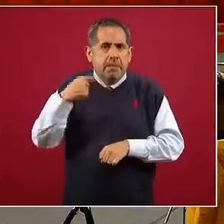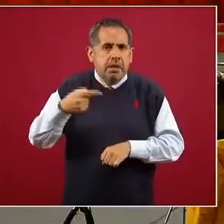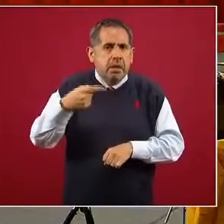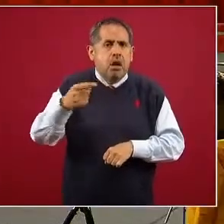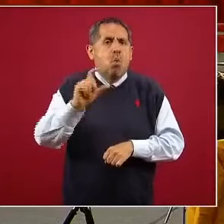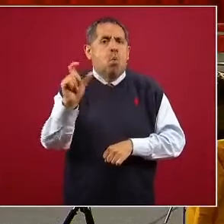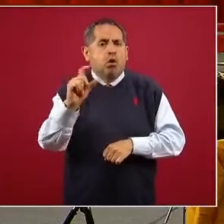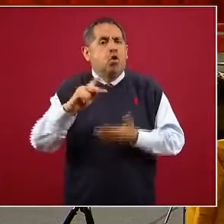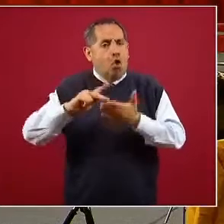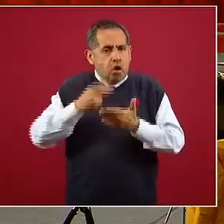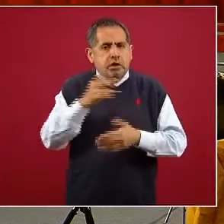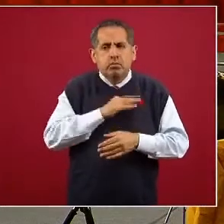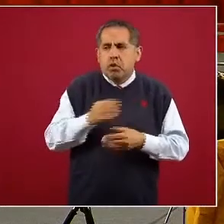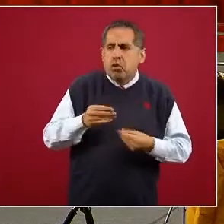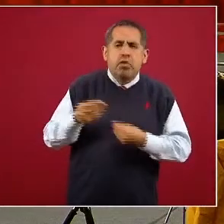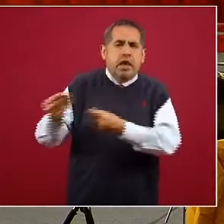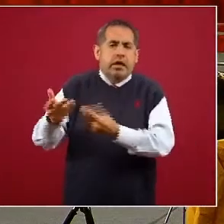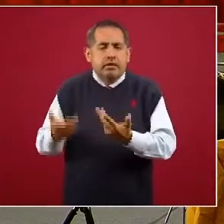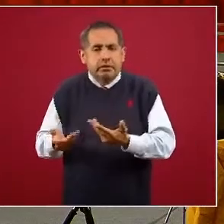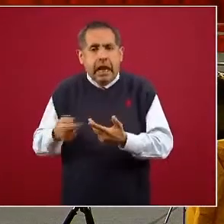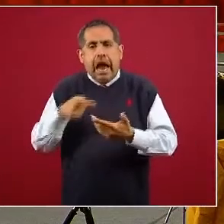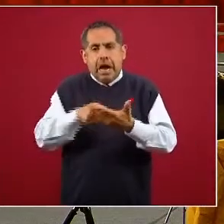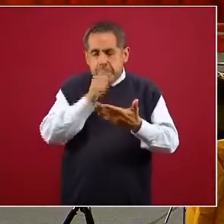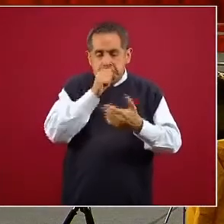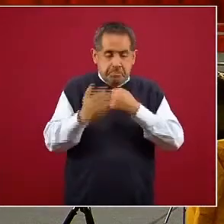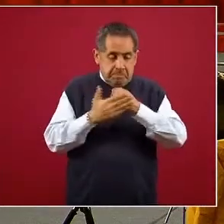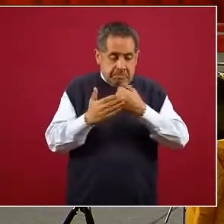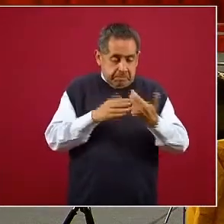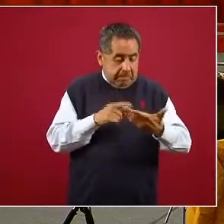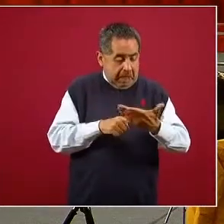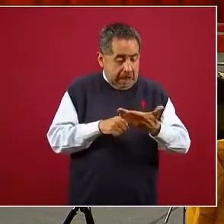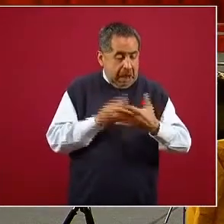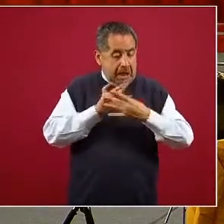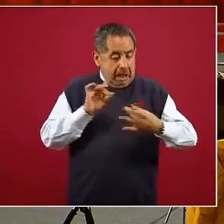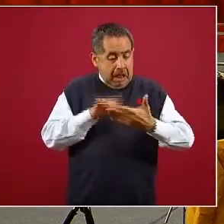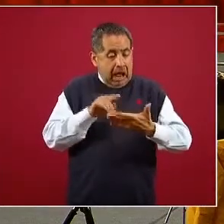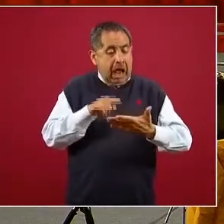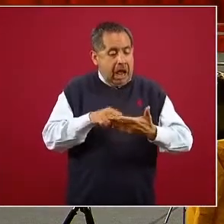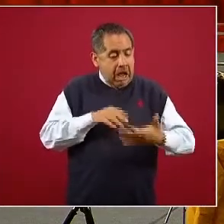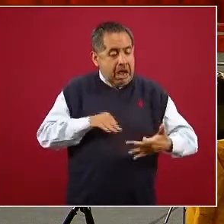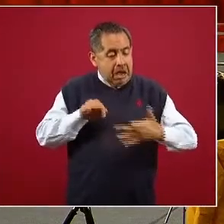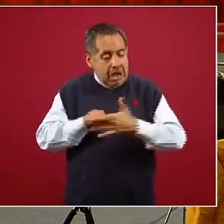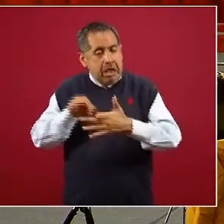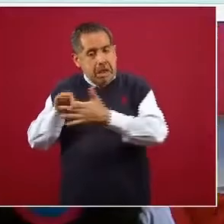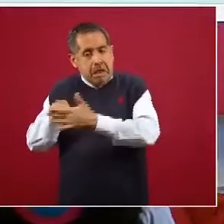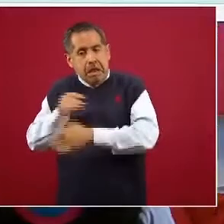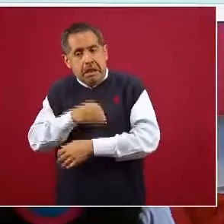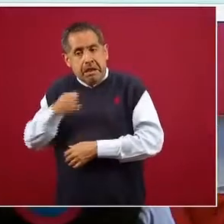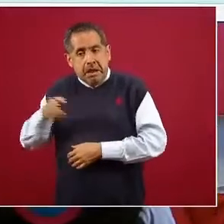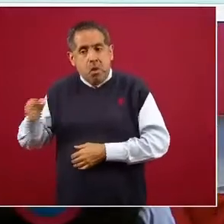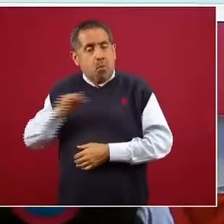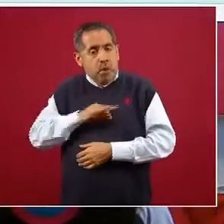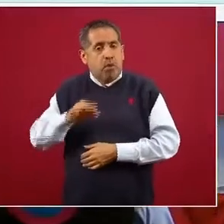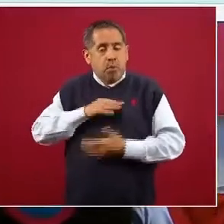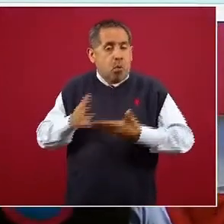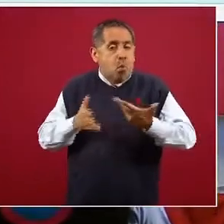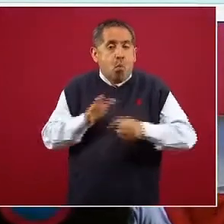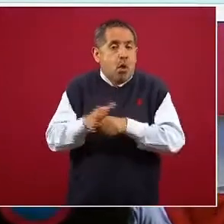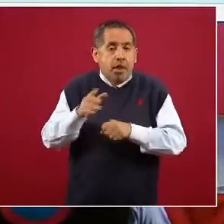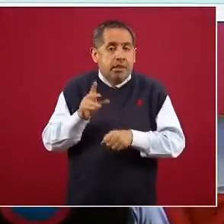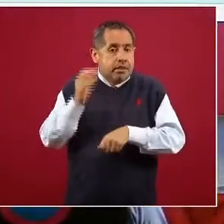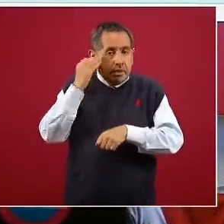requerido. Esto lo podrán encontrar en la aplicación que desde el día de hoy estará a